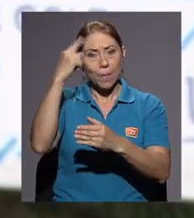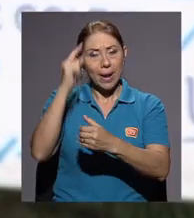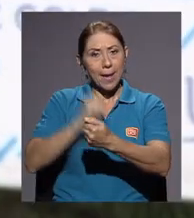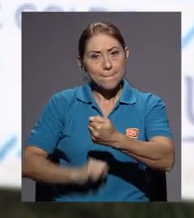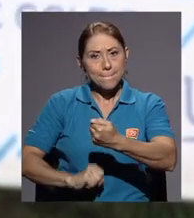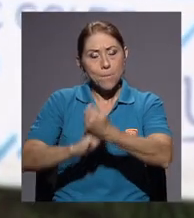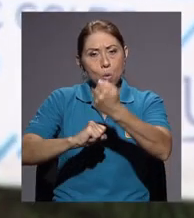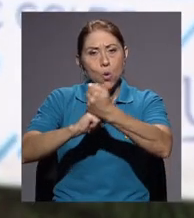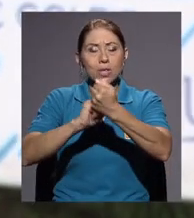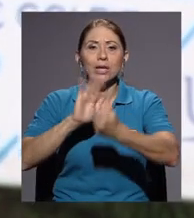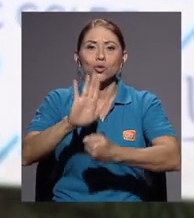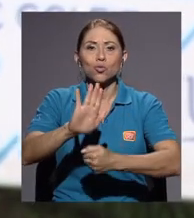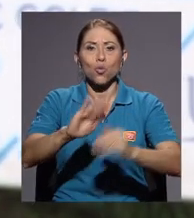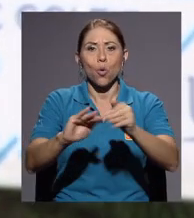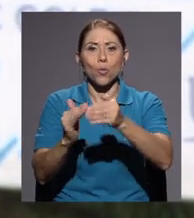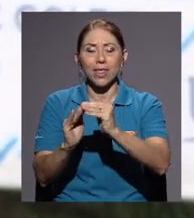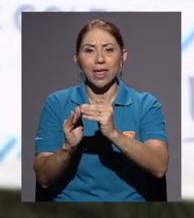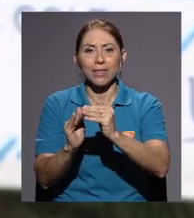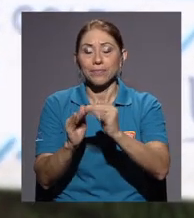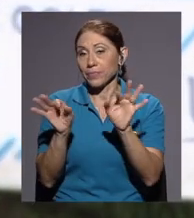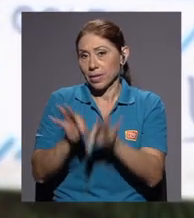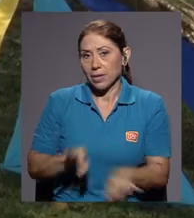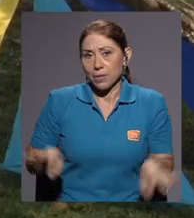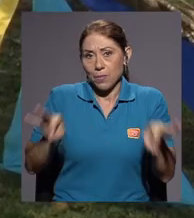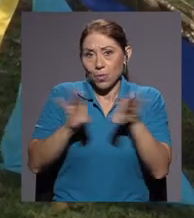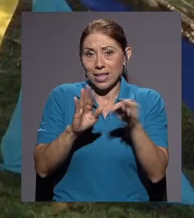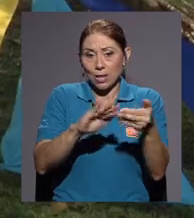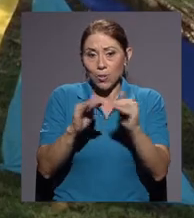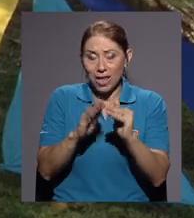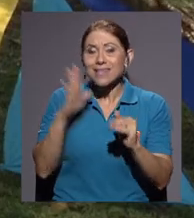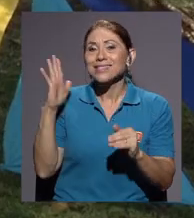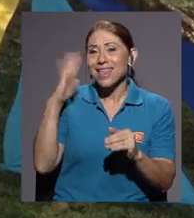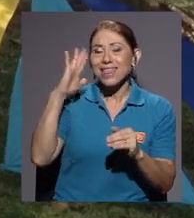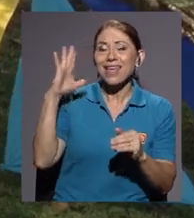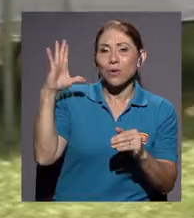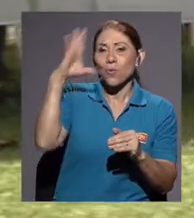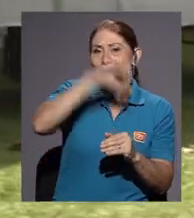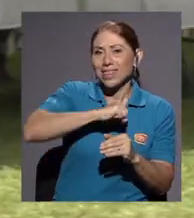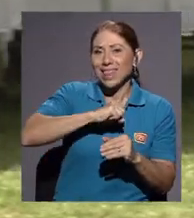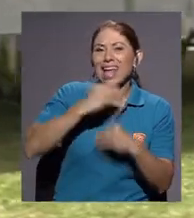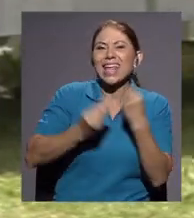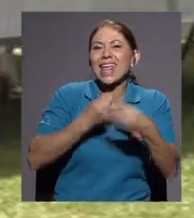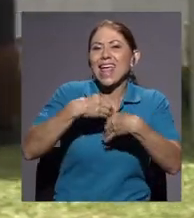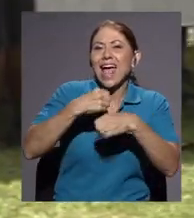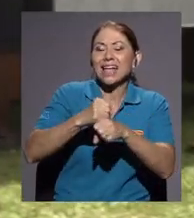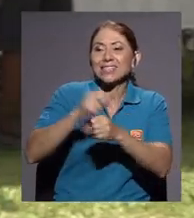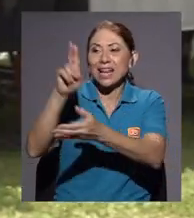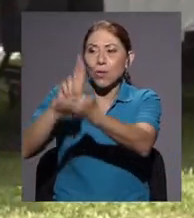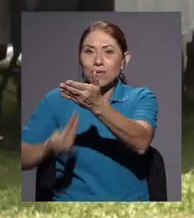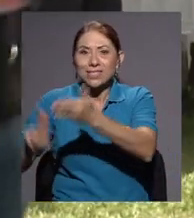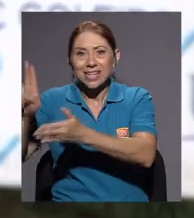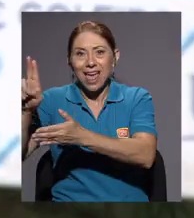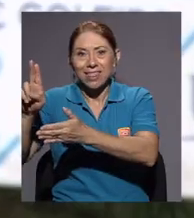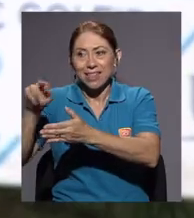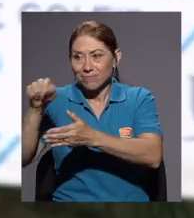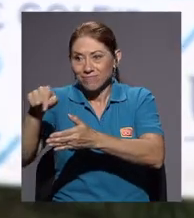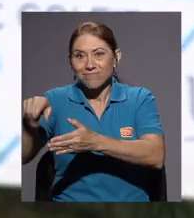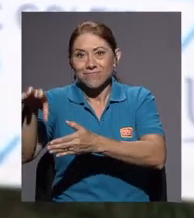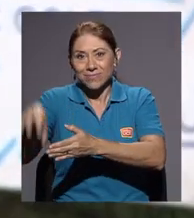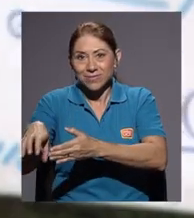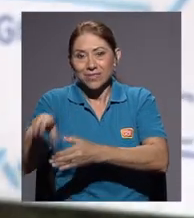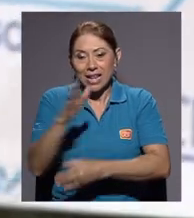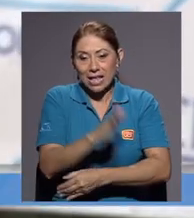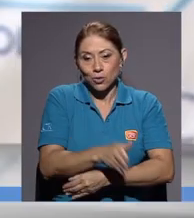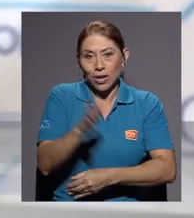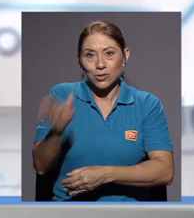Es importante que la comunidad se dé cuenta de lo que hace el recinto y de lo que hace la universidad y el recinto específicamente en la zona sur. Tenemos que devolver a la sociedad